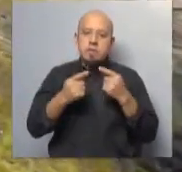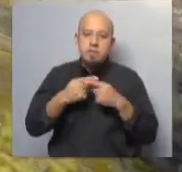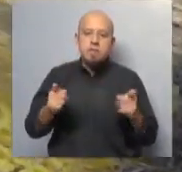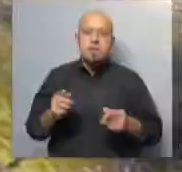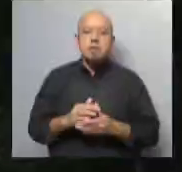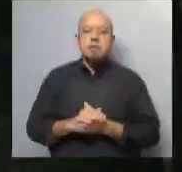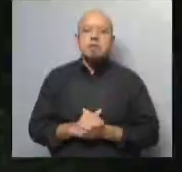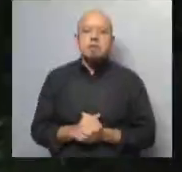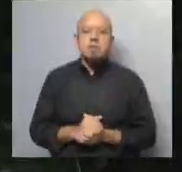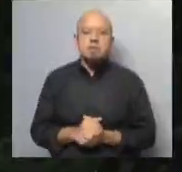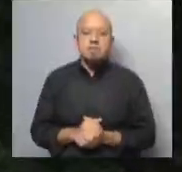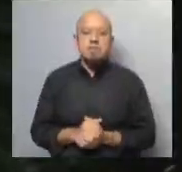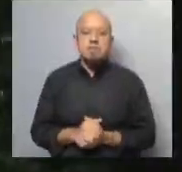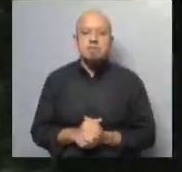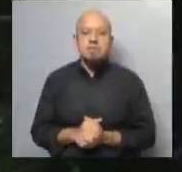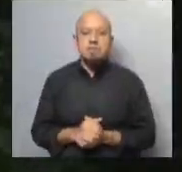mirar.